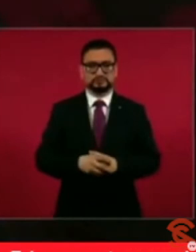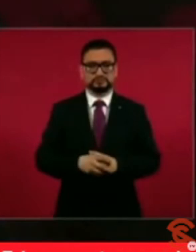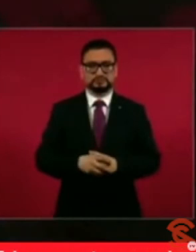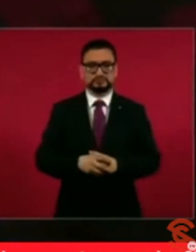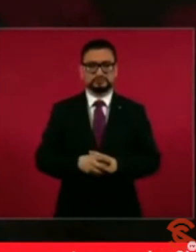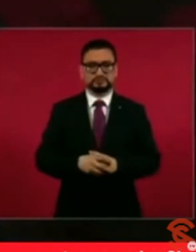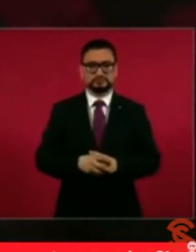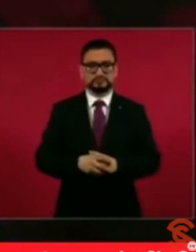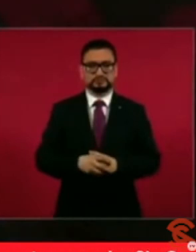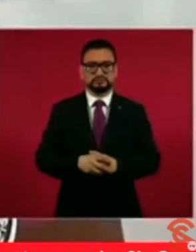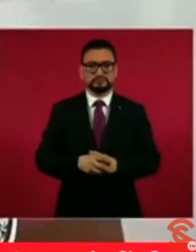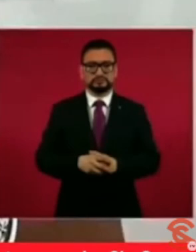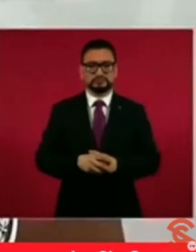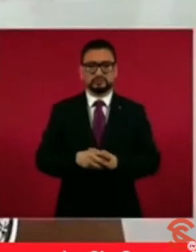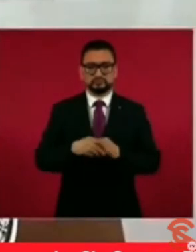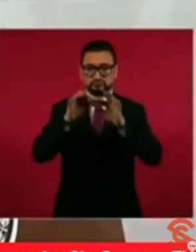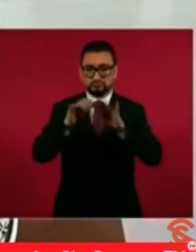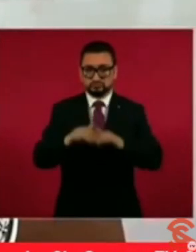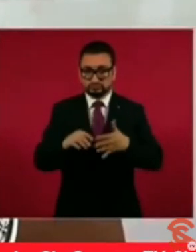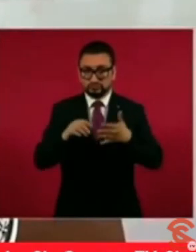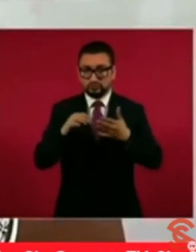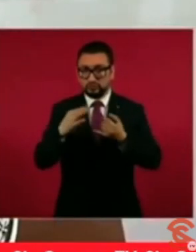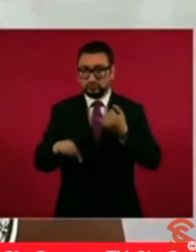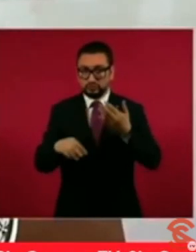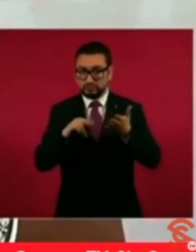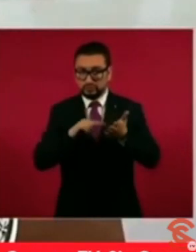De abajo firmantes,